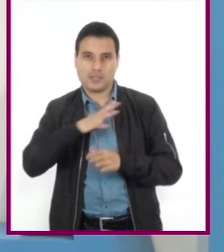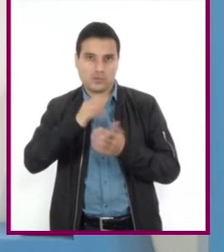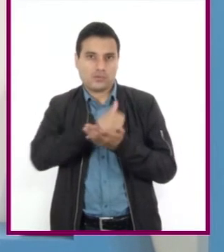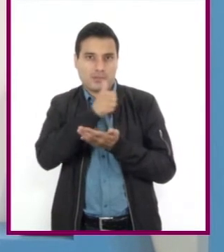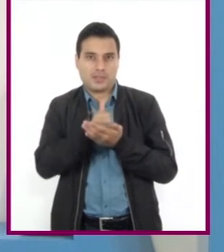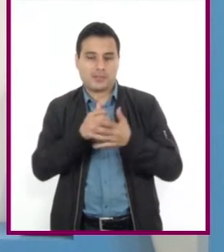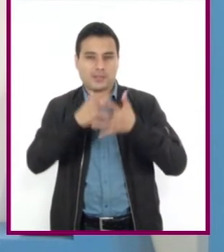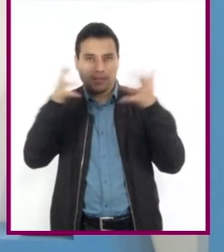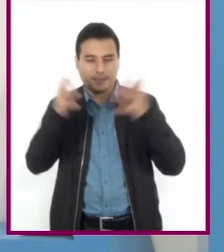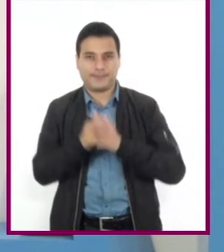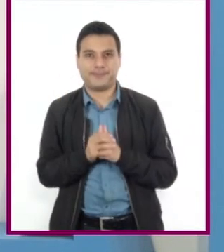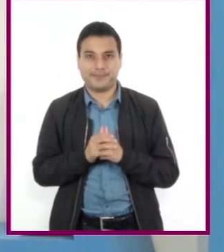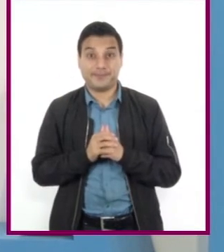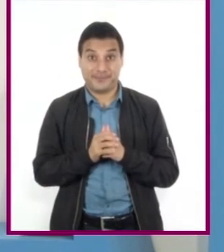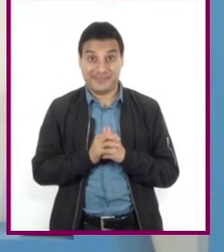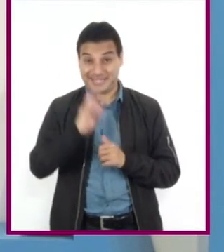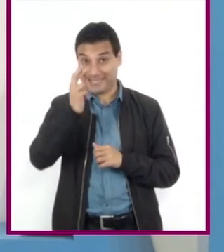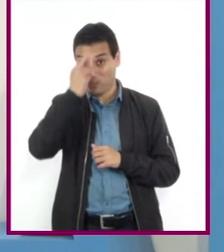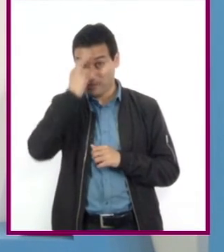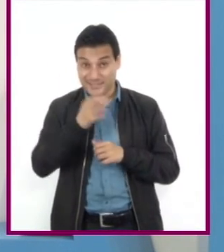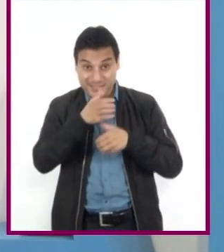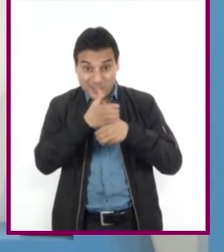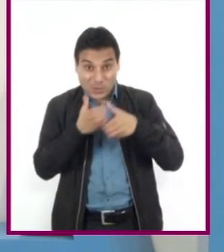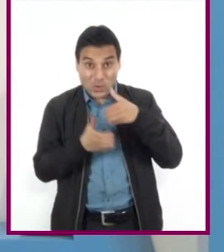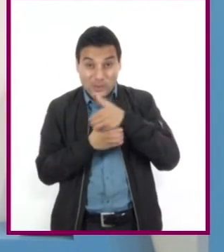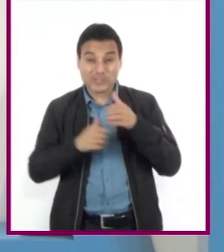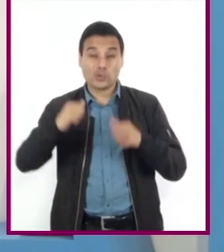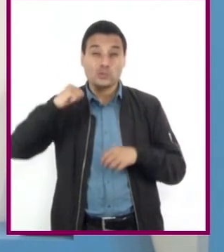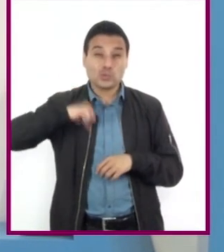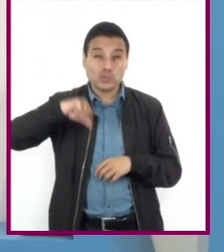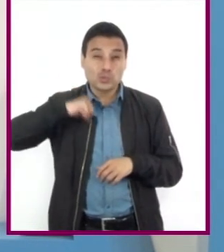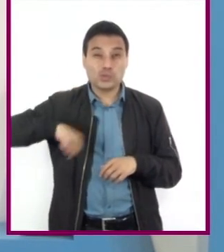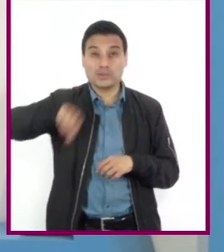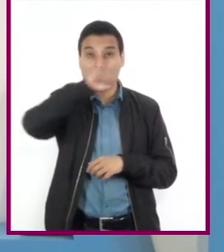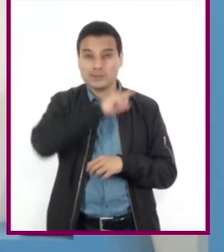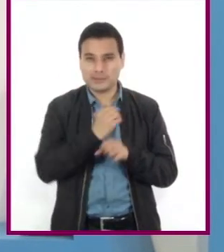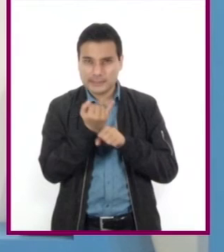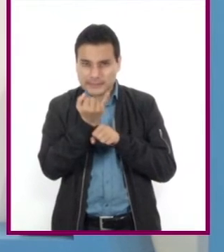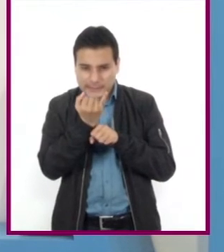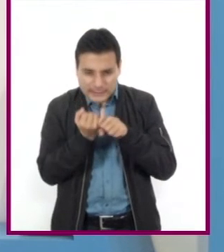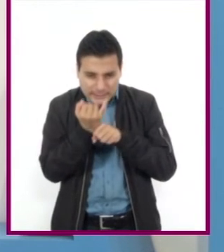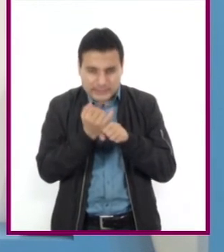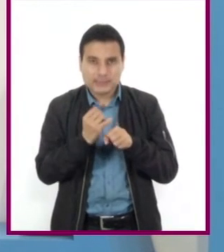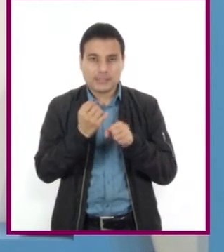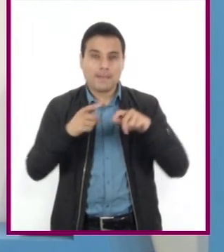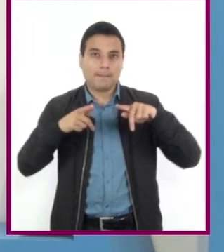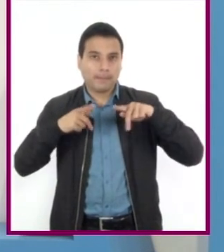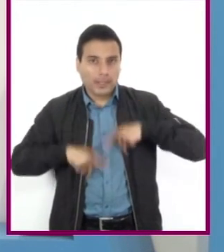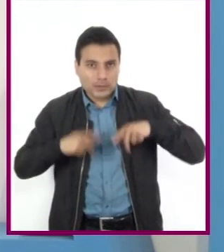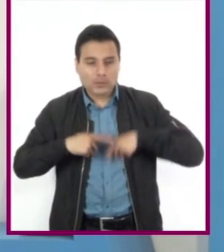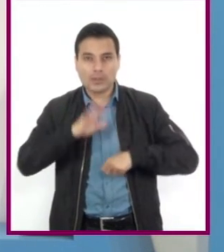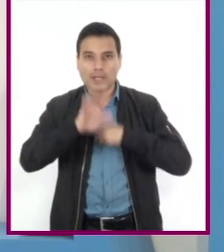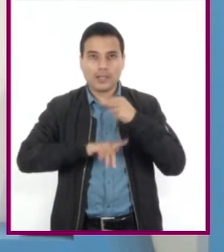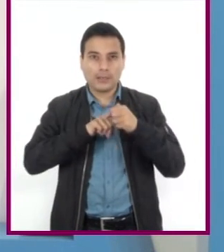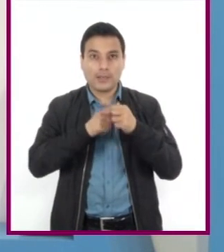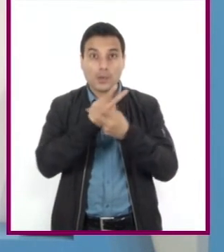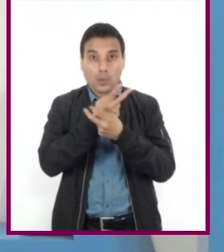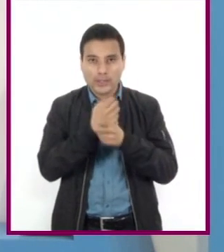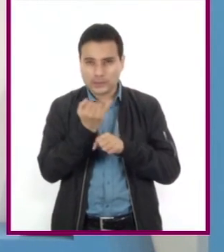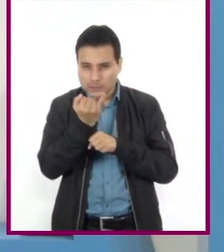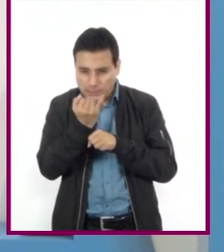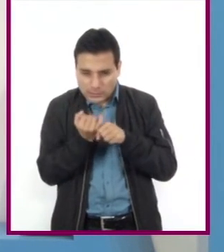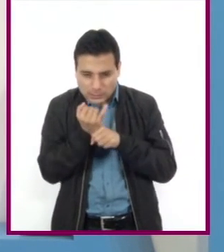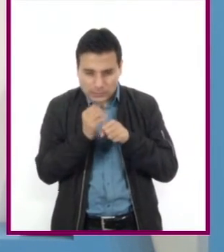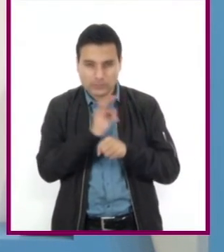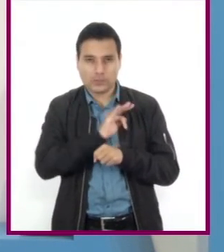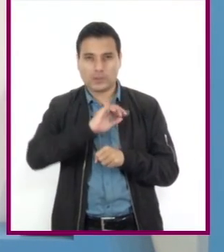Recordemos que el estudio de los vestigios del pasado, como los hallazgos de restos humanos y de animales, nos permiten establecer